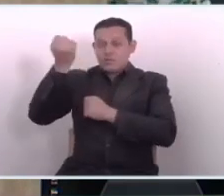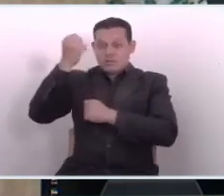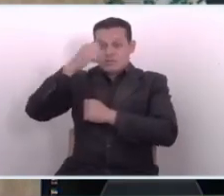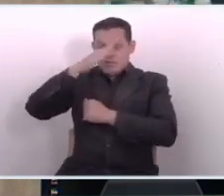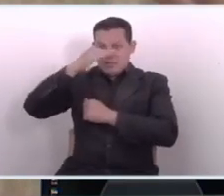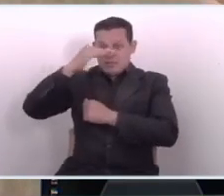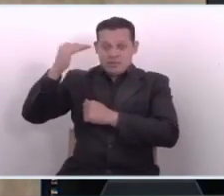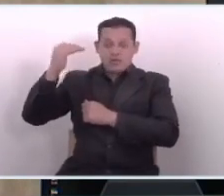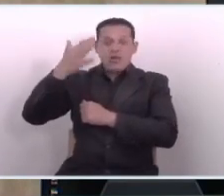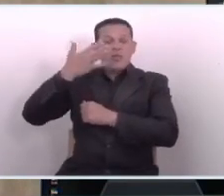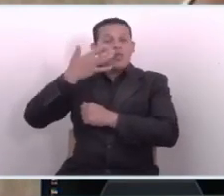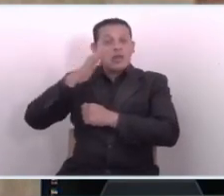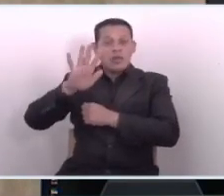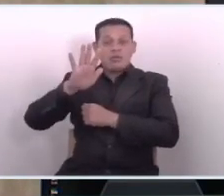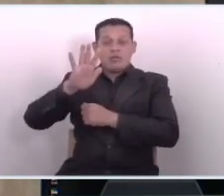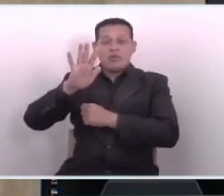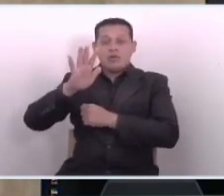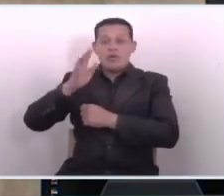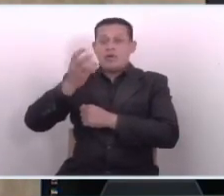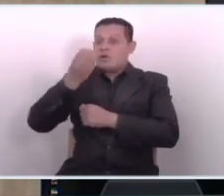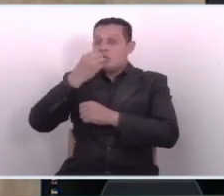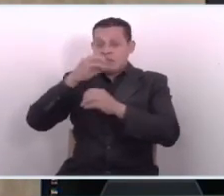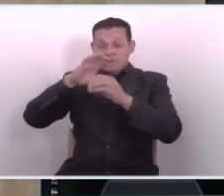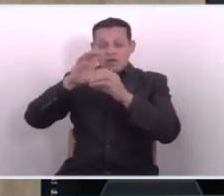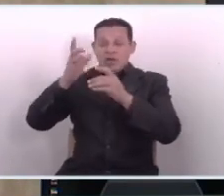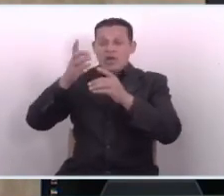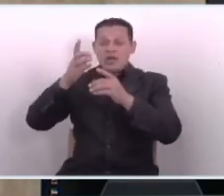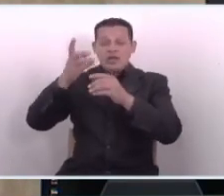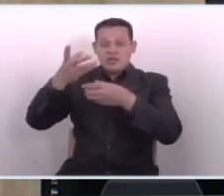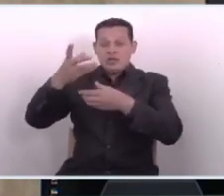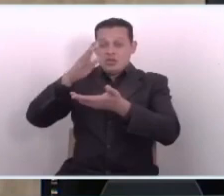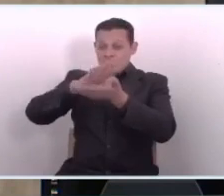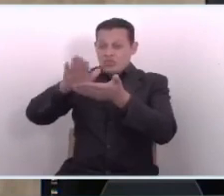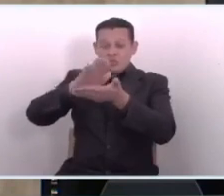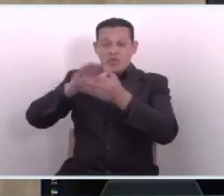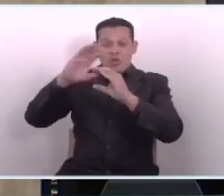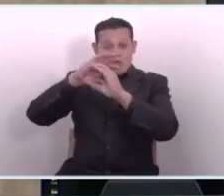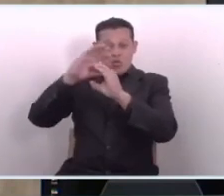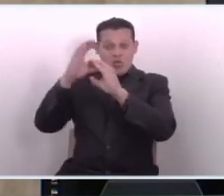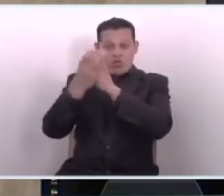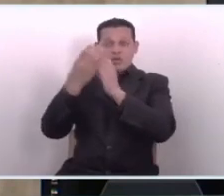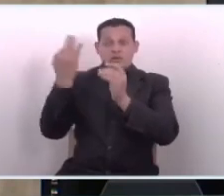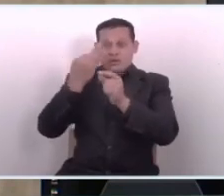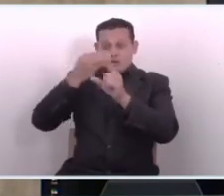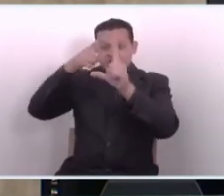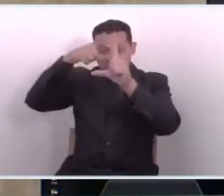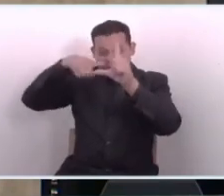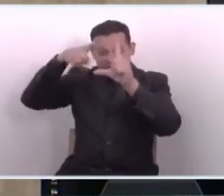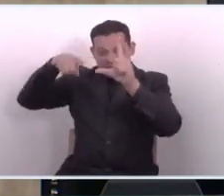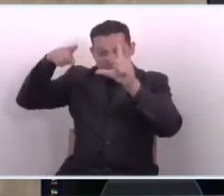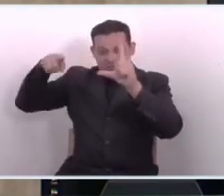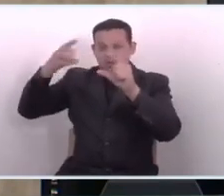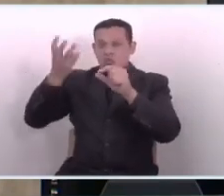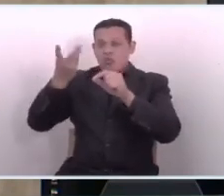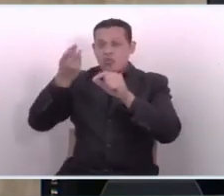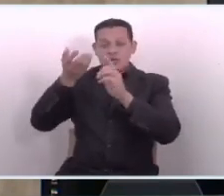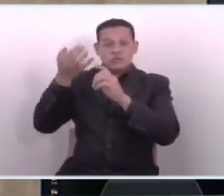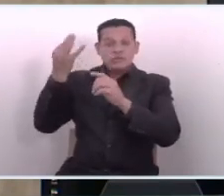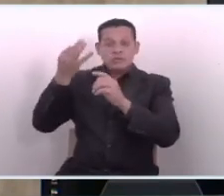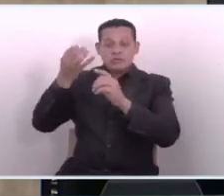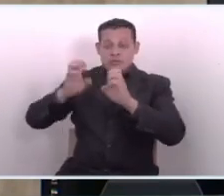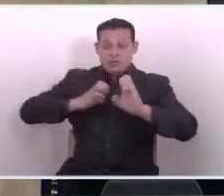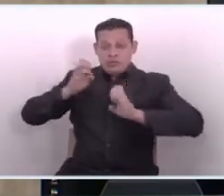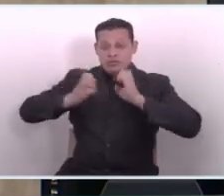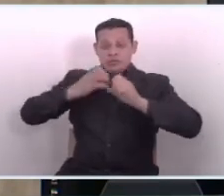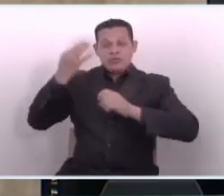en el país. Por ejemplo, el consumo en cultura es necesario poderlo medir porque de lo contrario no sabemos cuáles son los incentivos necesarios